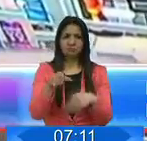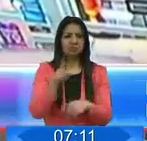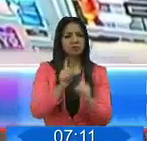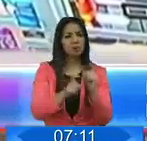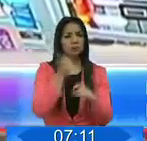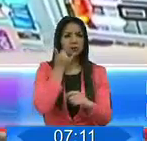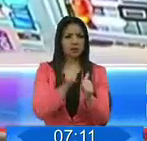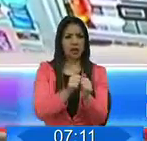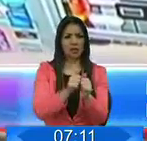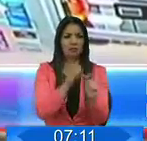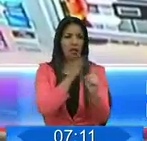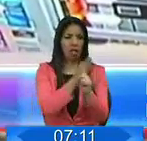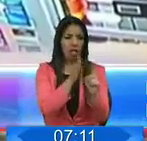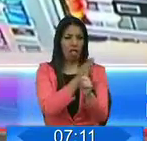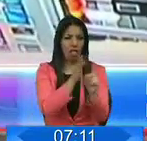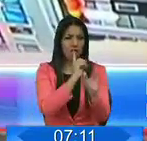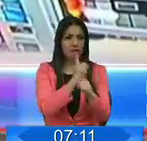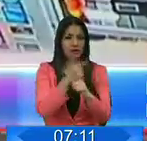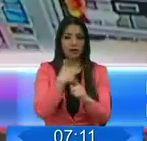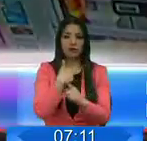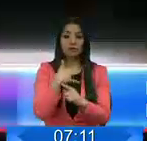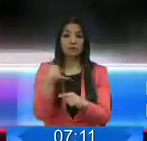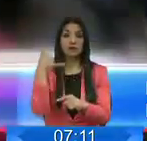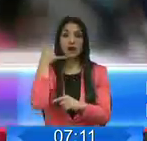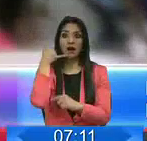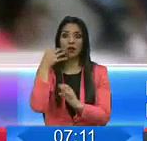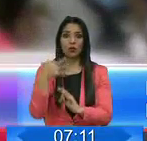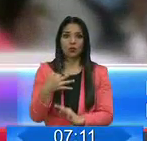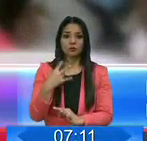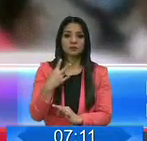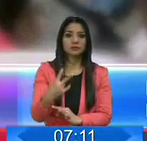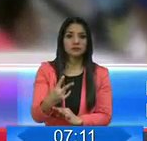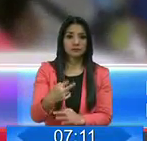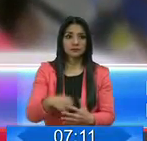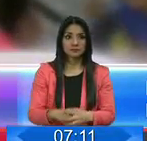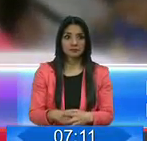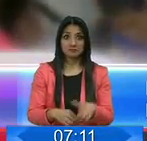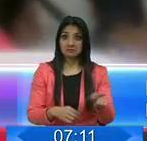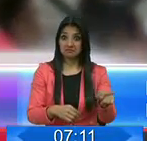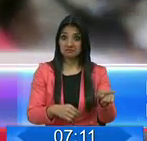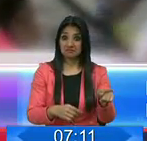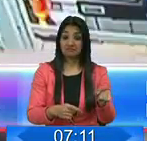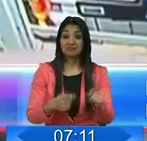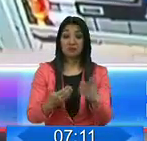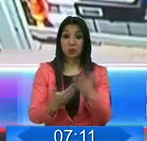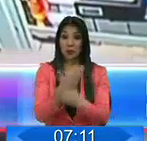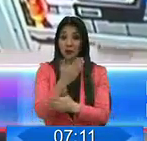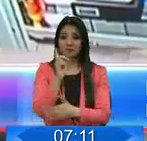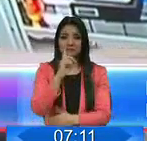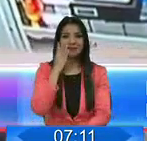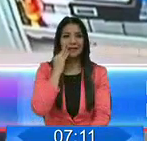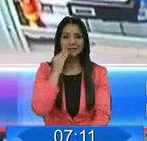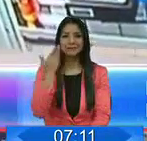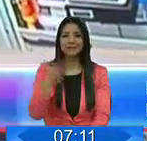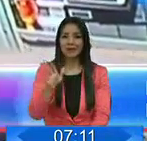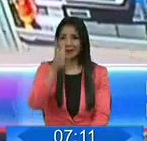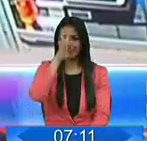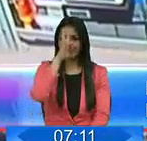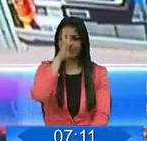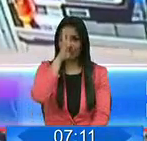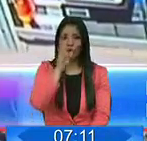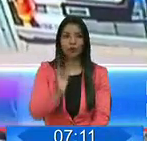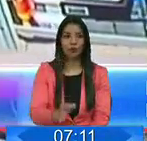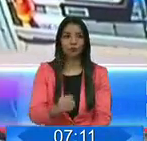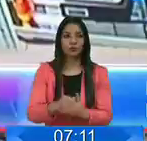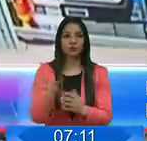que me entretuvieron ahí y yo hice una llamada. Y que no son nuevos en estas trapacerías, llegan los primos,